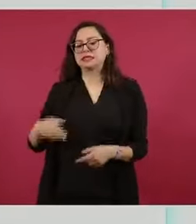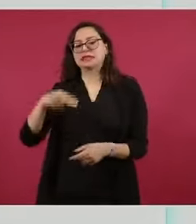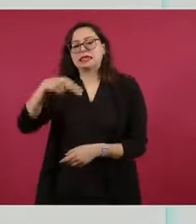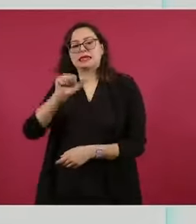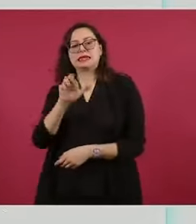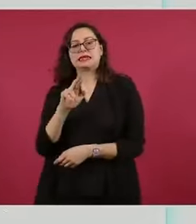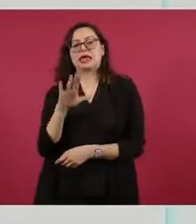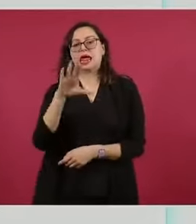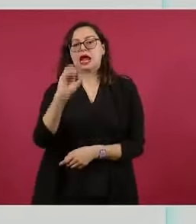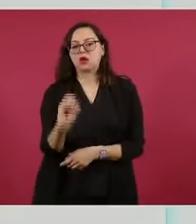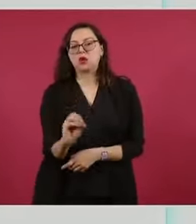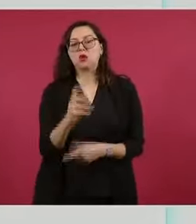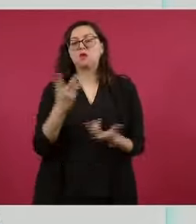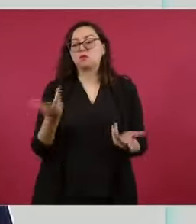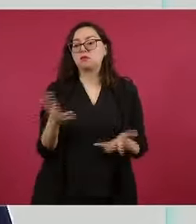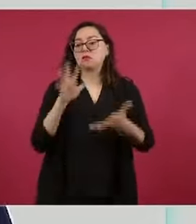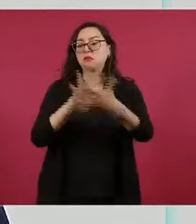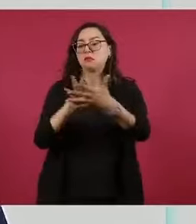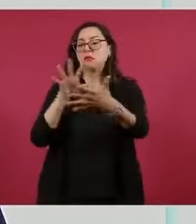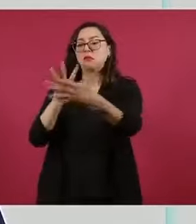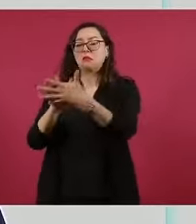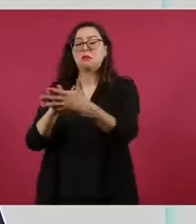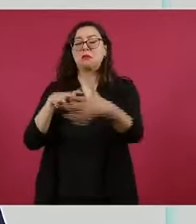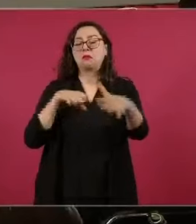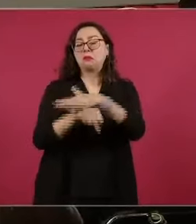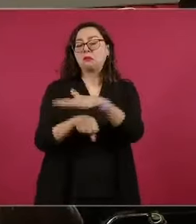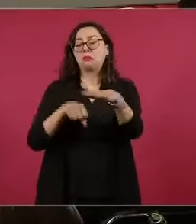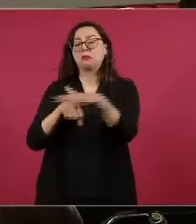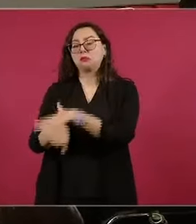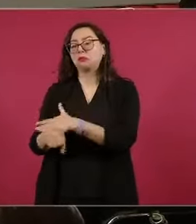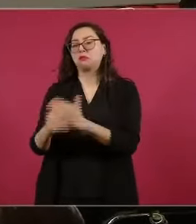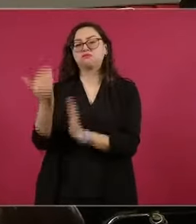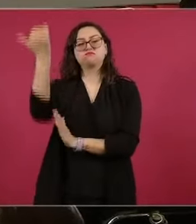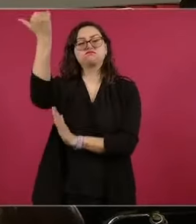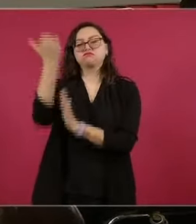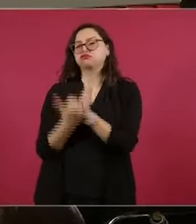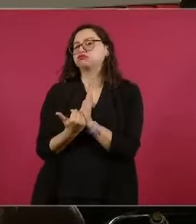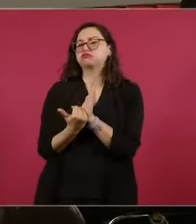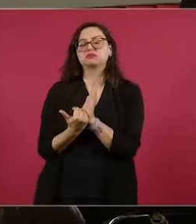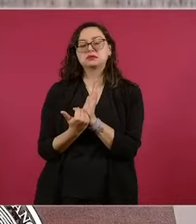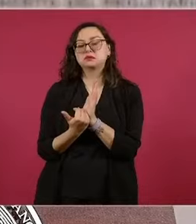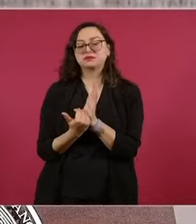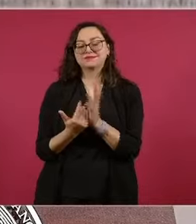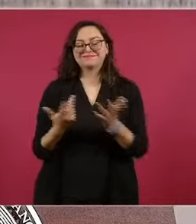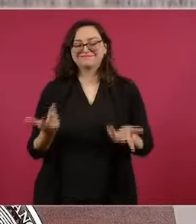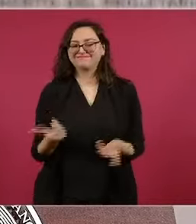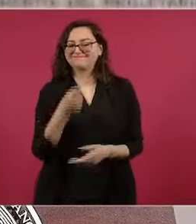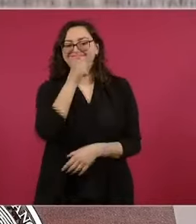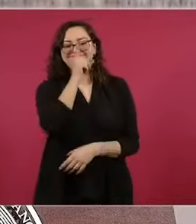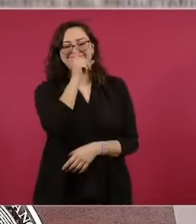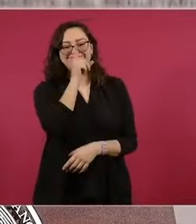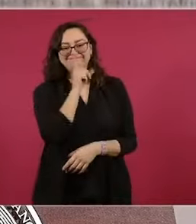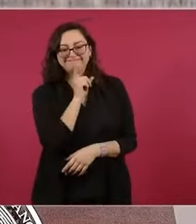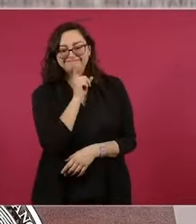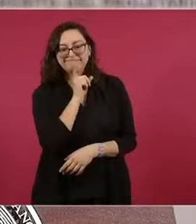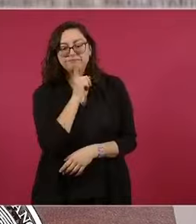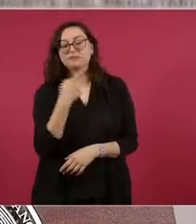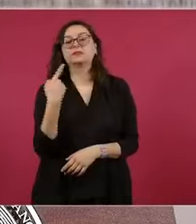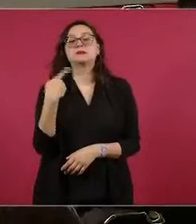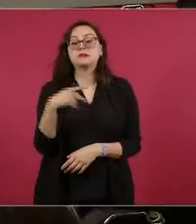se relajaron y cayeron de 21.000 a 2.800 en 2022. Es falso, pero además, miren nada más